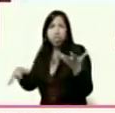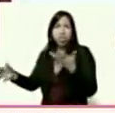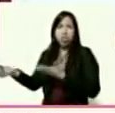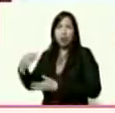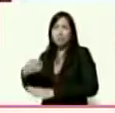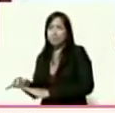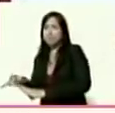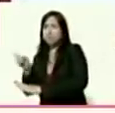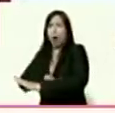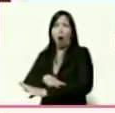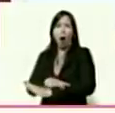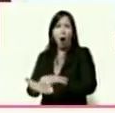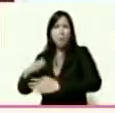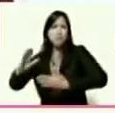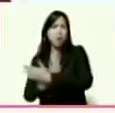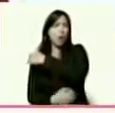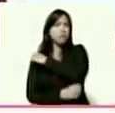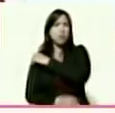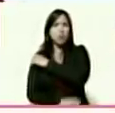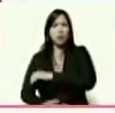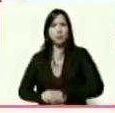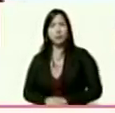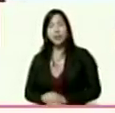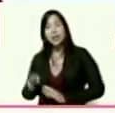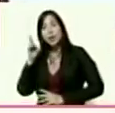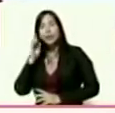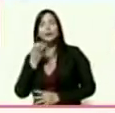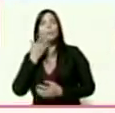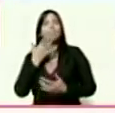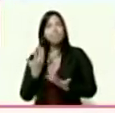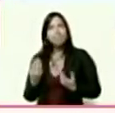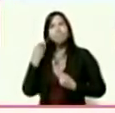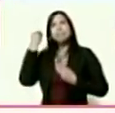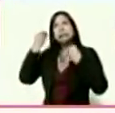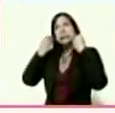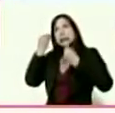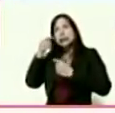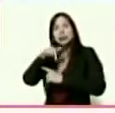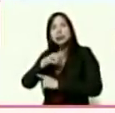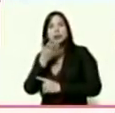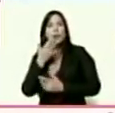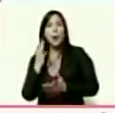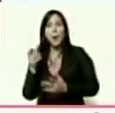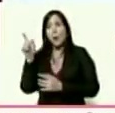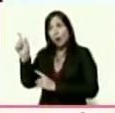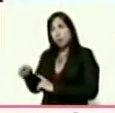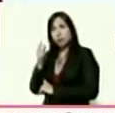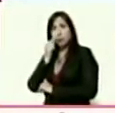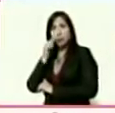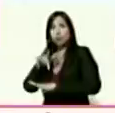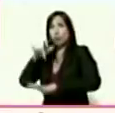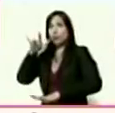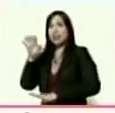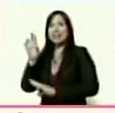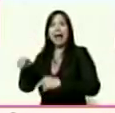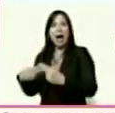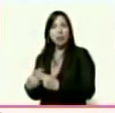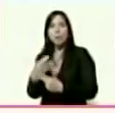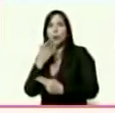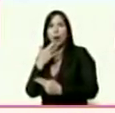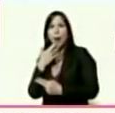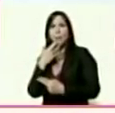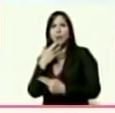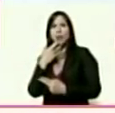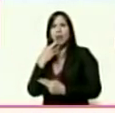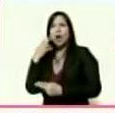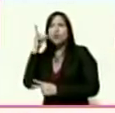corrupción. Con razón, mira, aquí, esos señores no los tocaba nadie. Tú escuchas hablar la leyenda